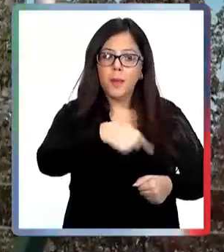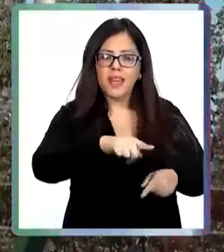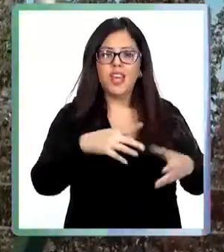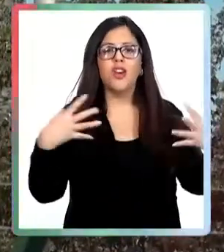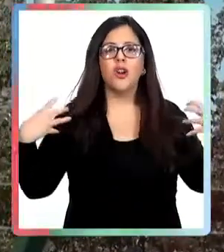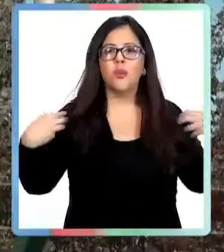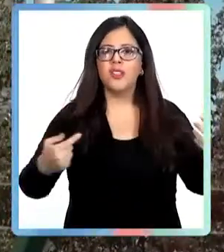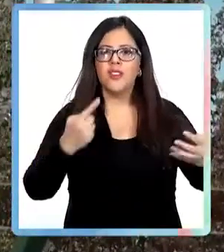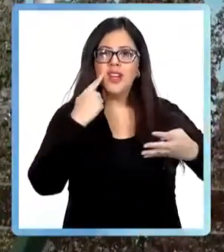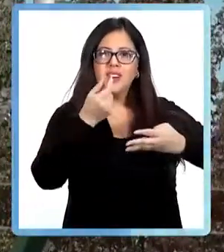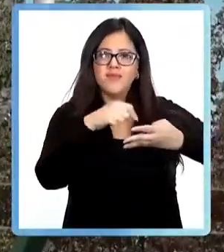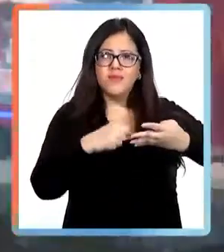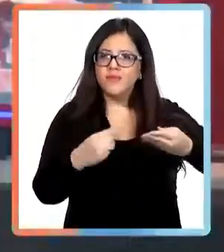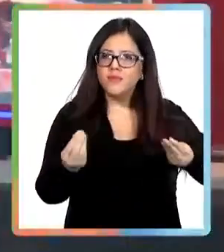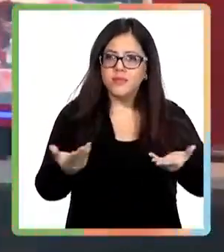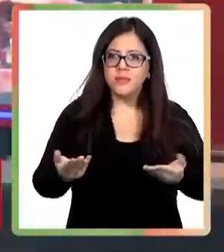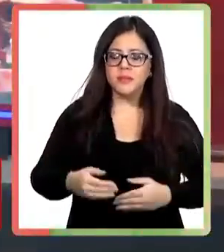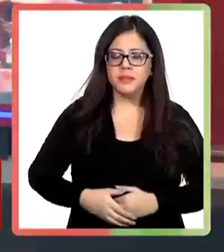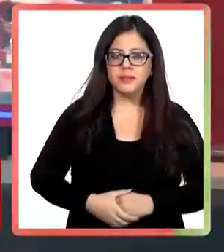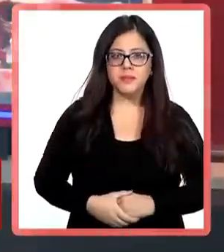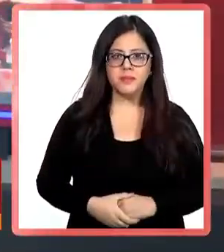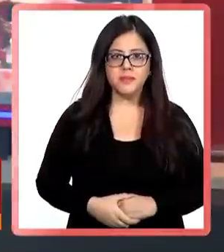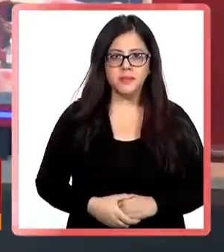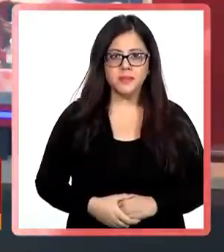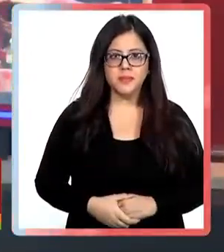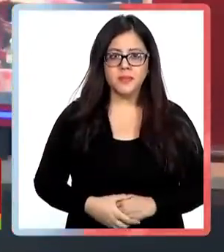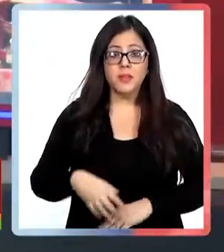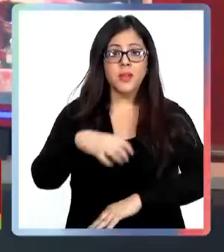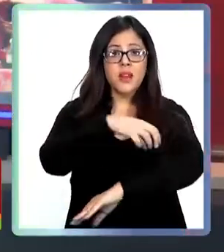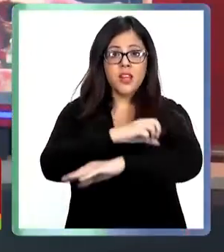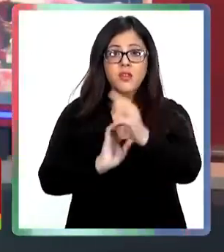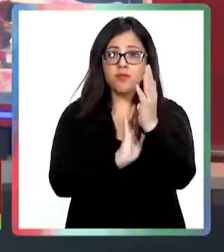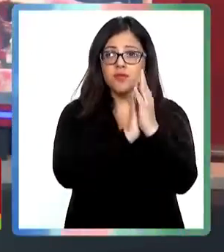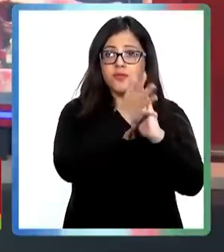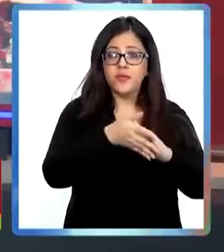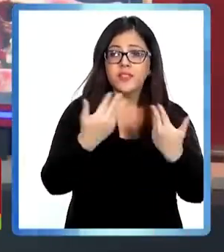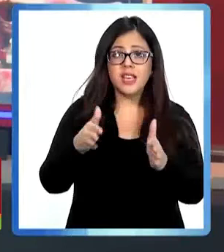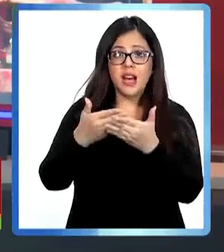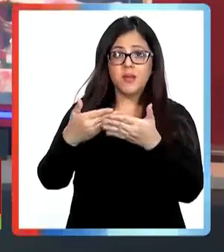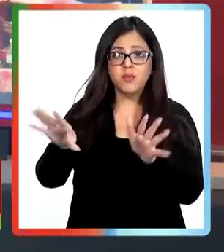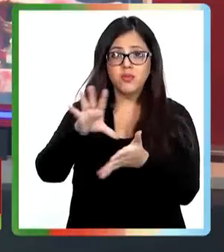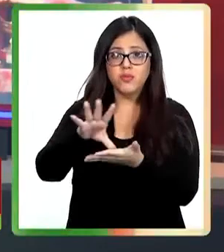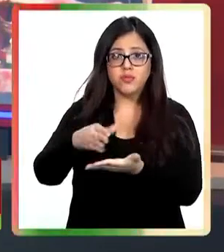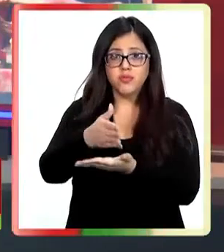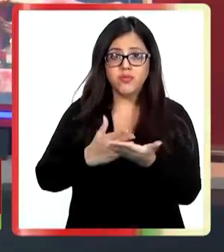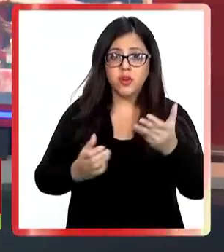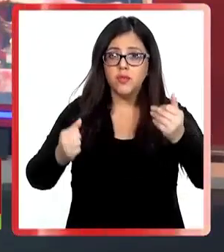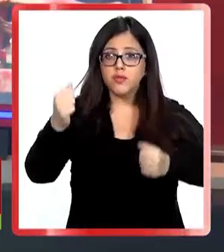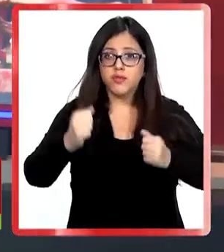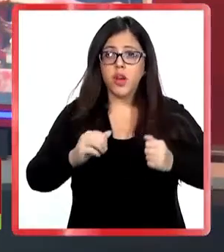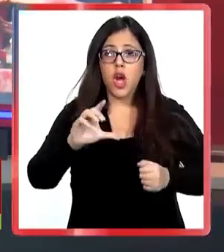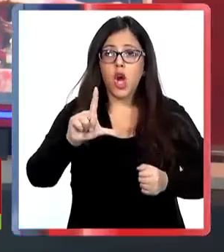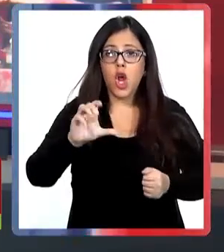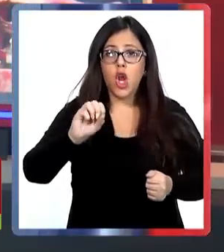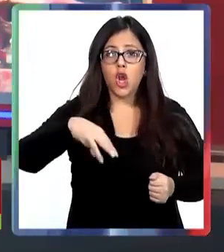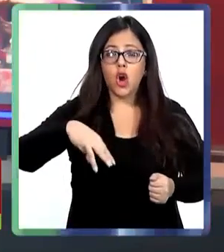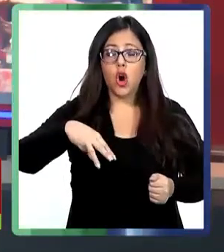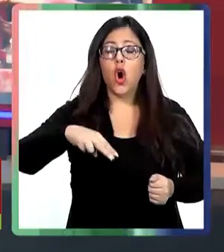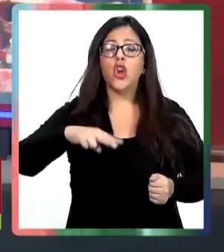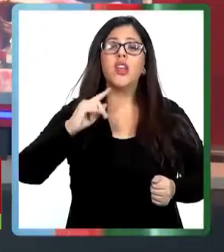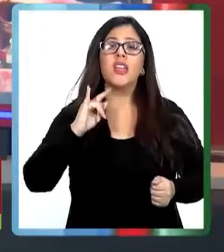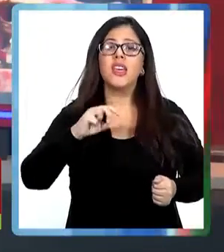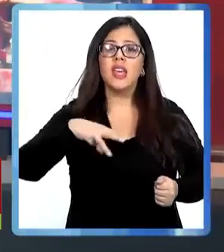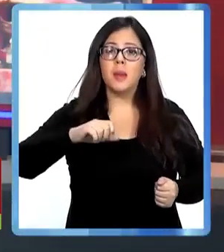el asunto. En la Araucanía, después de la reapertura de la frontera terrestre en Lonquimay, los habitantes de la zona esperan